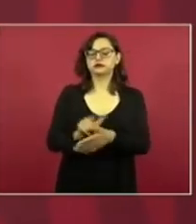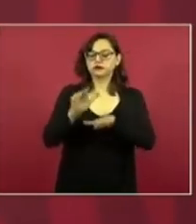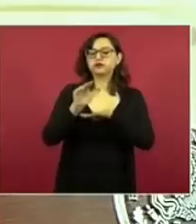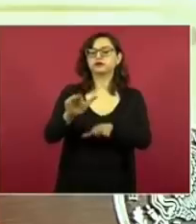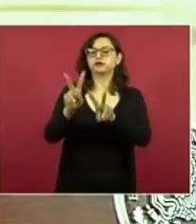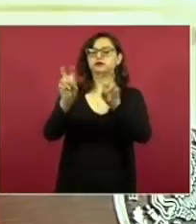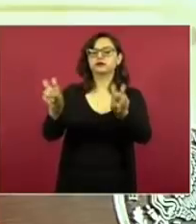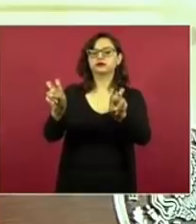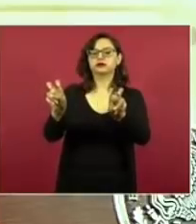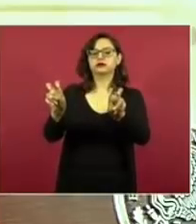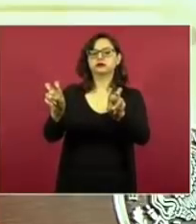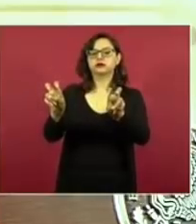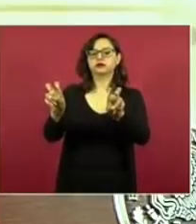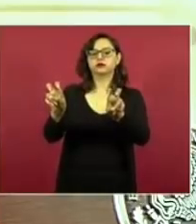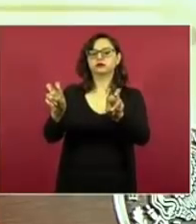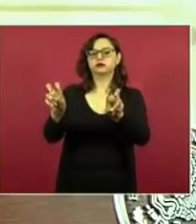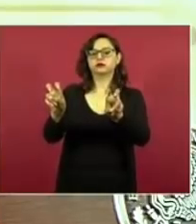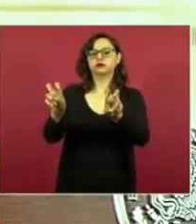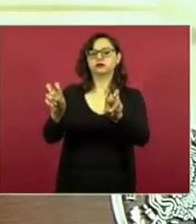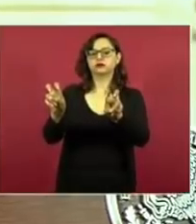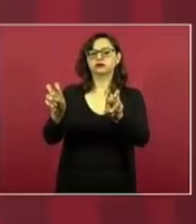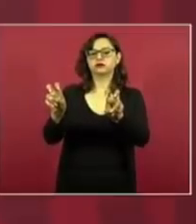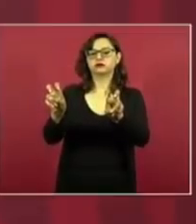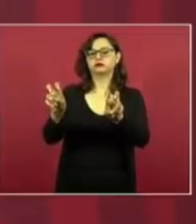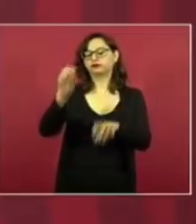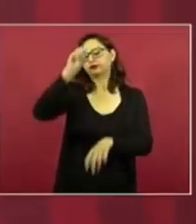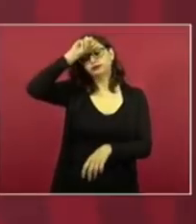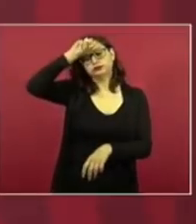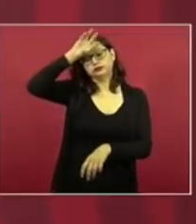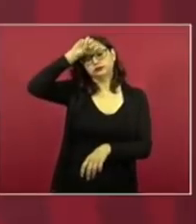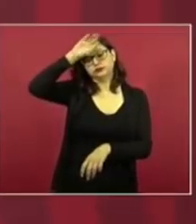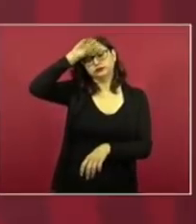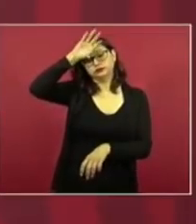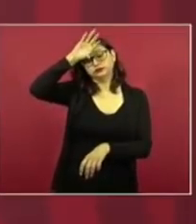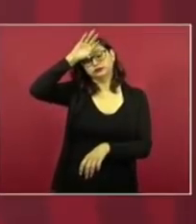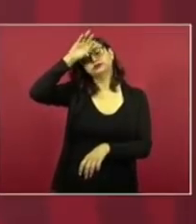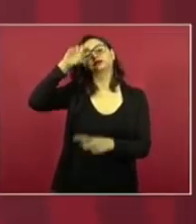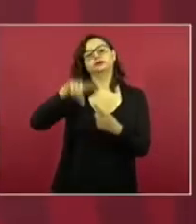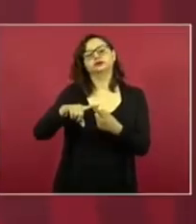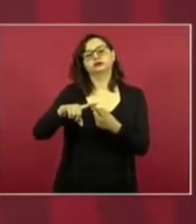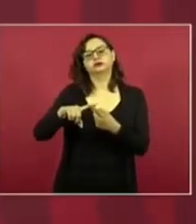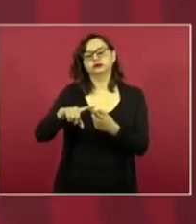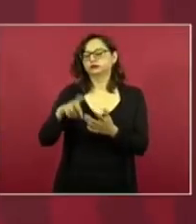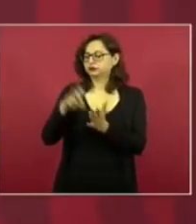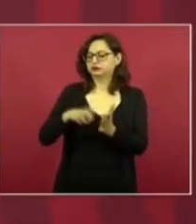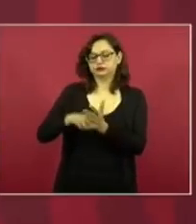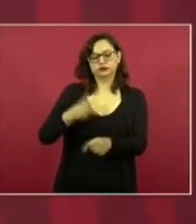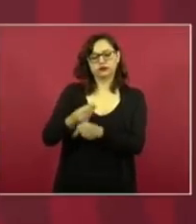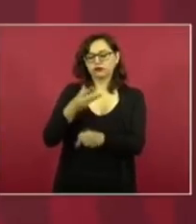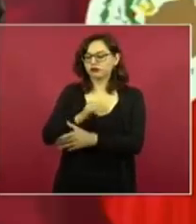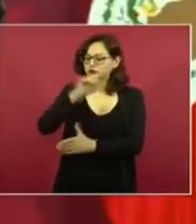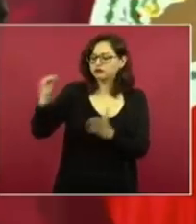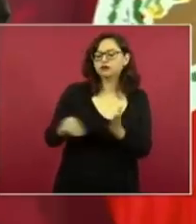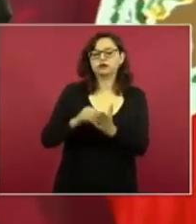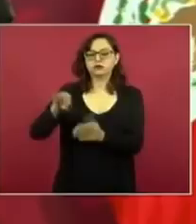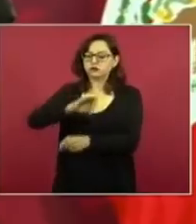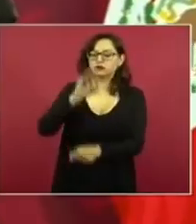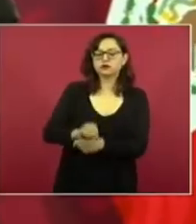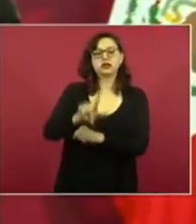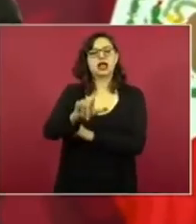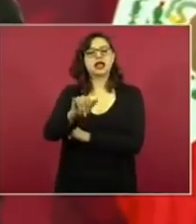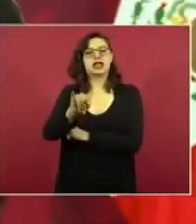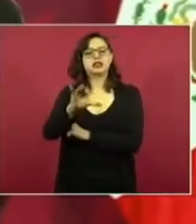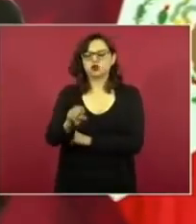la ley minera y proteger el litio.